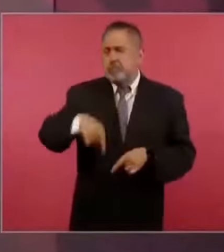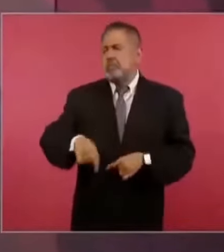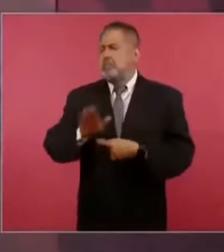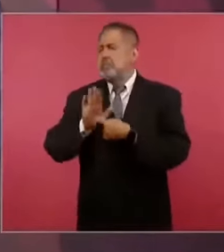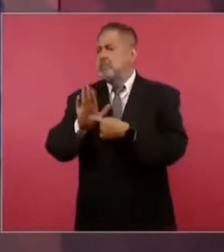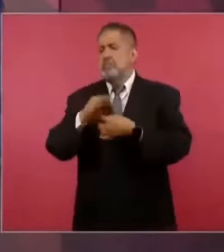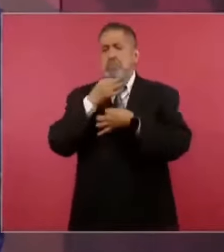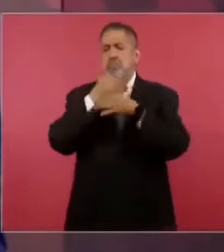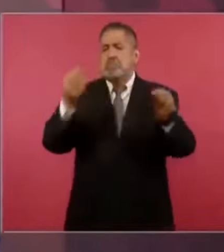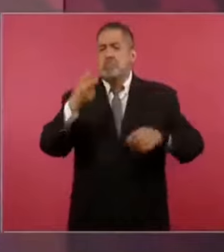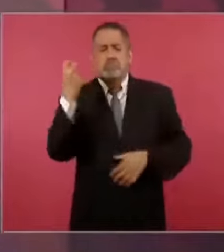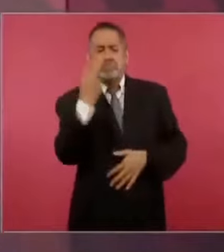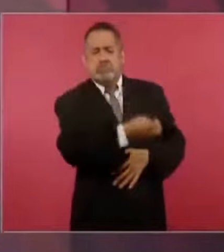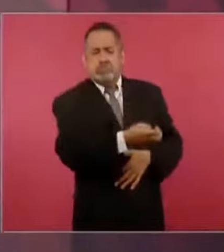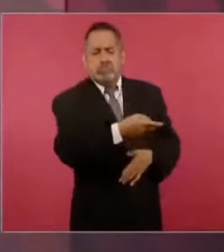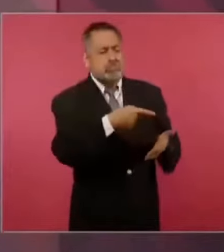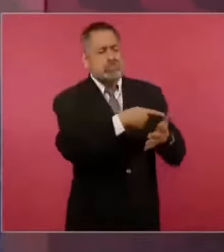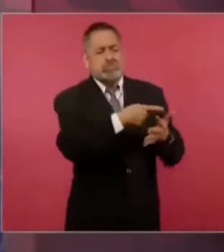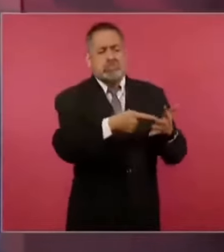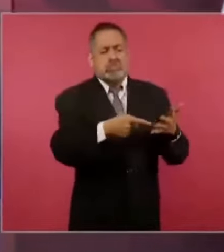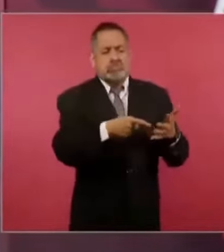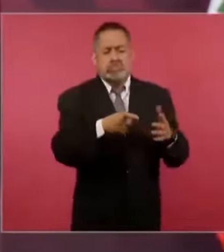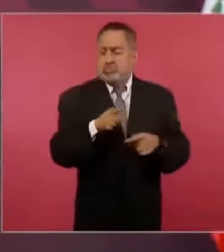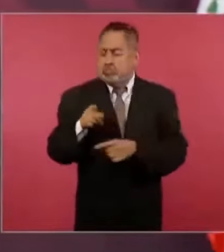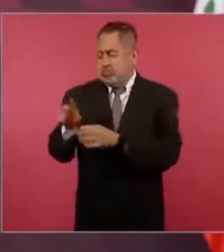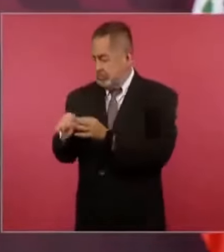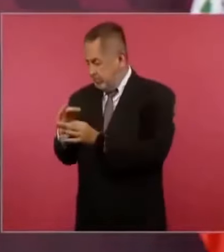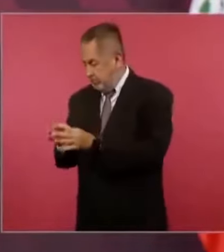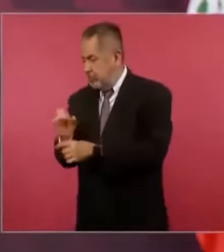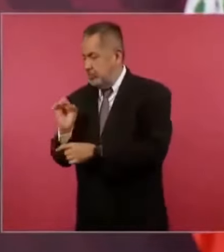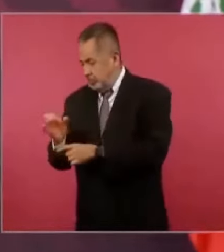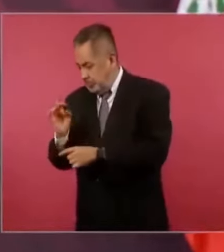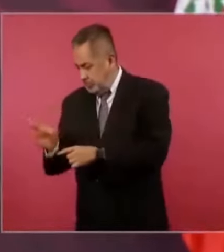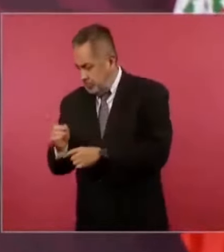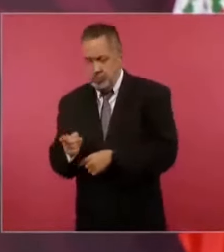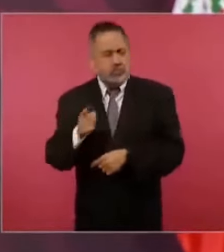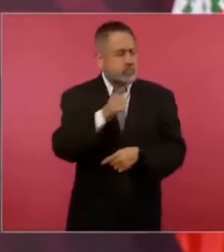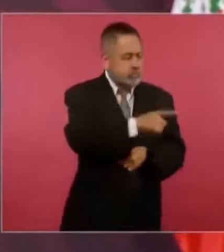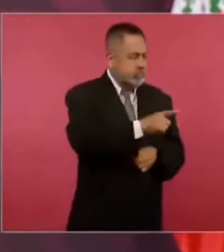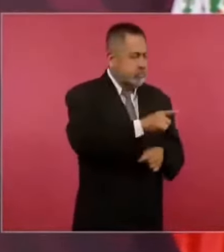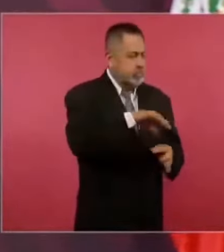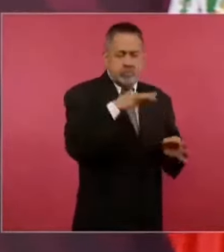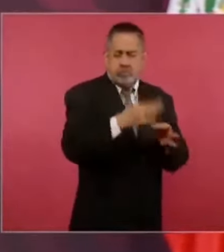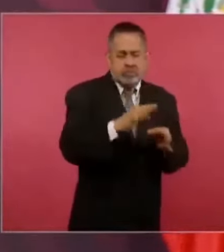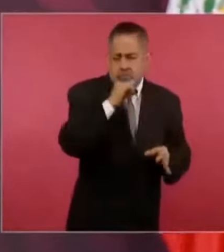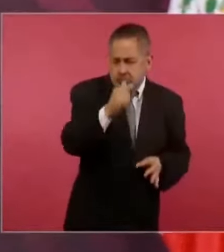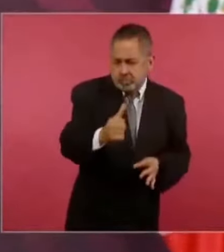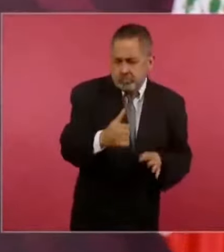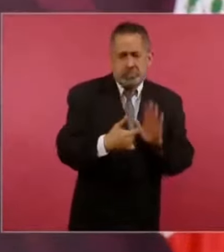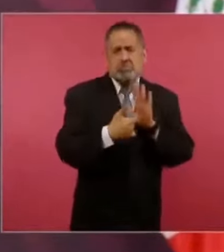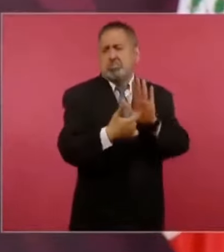a decir Quiénes ya cumplieron y quiénes